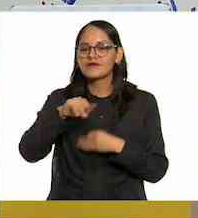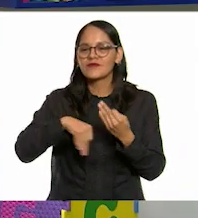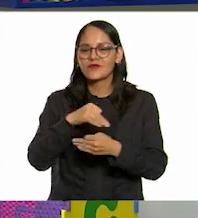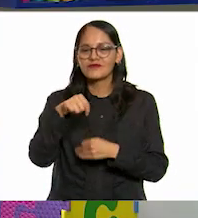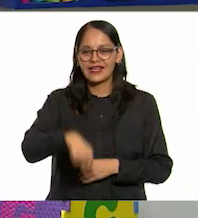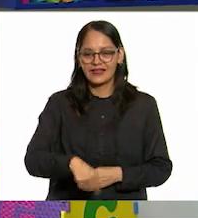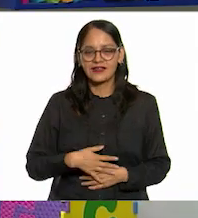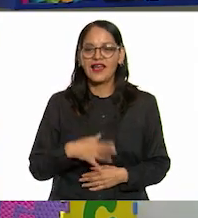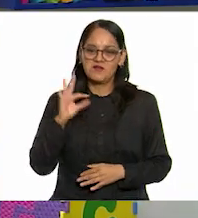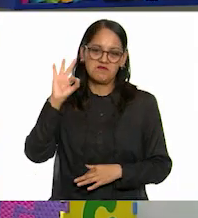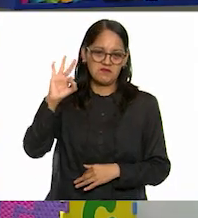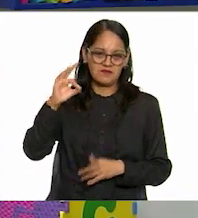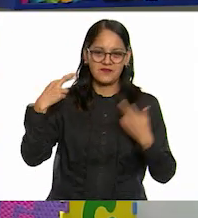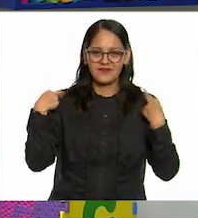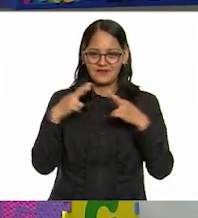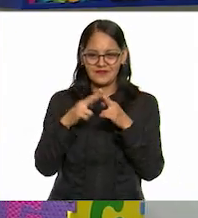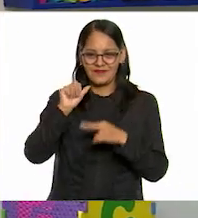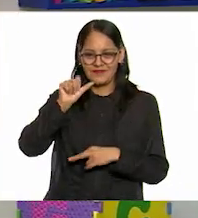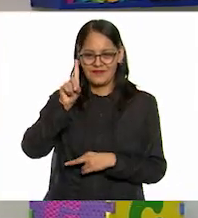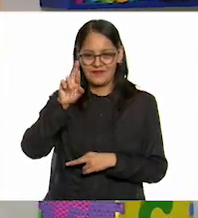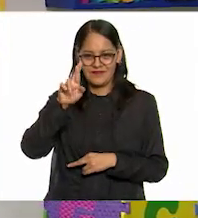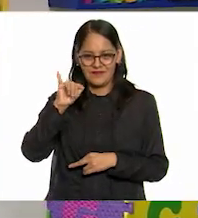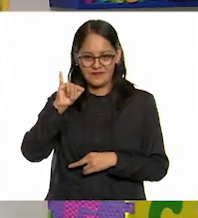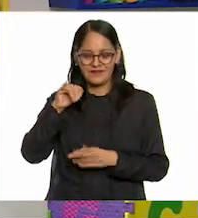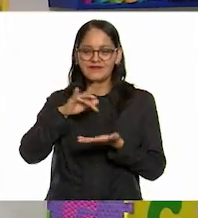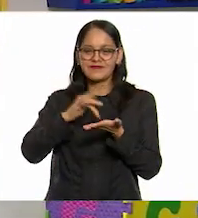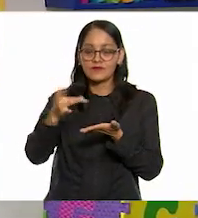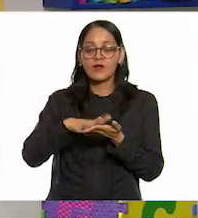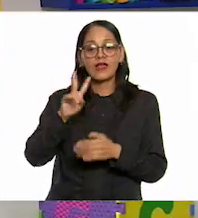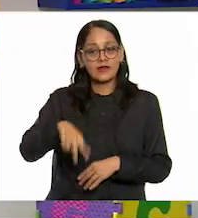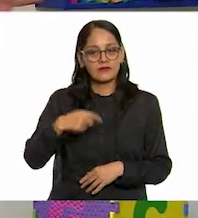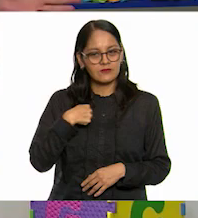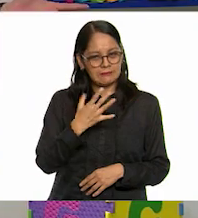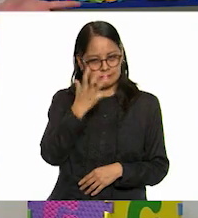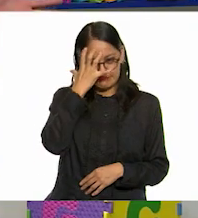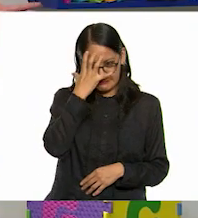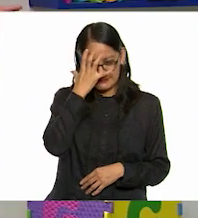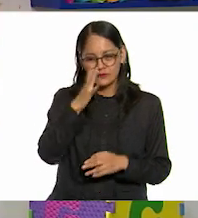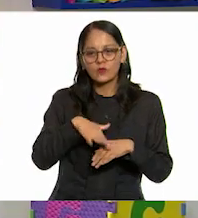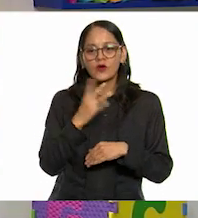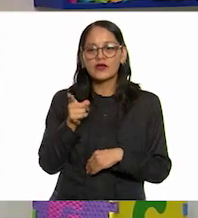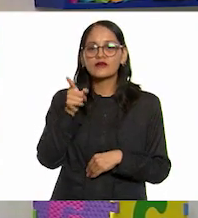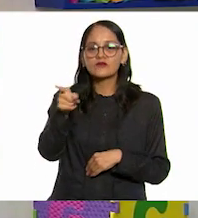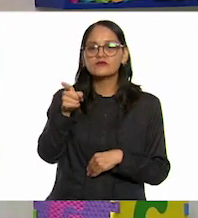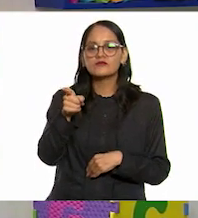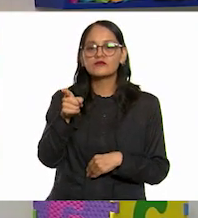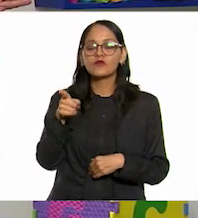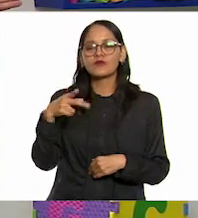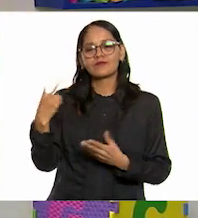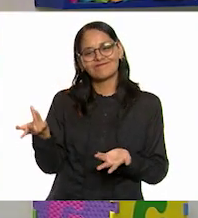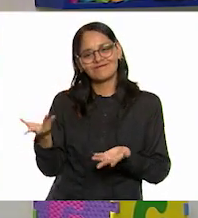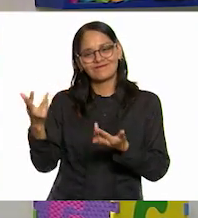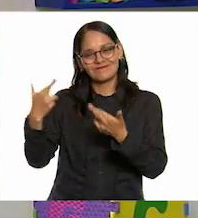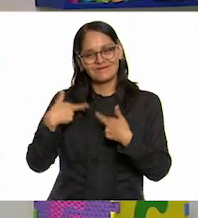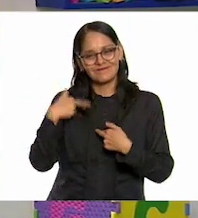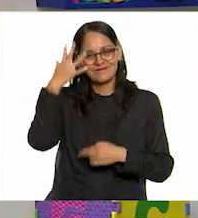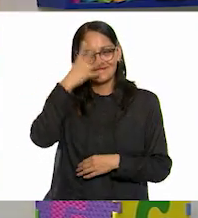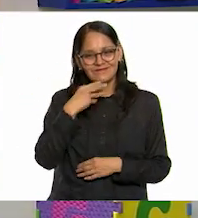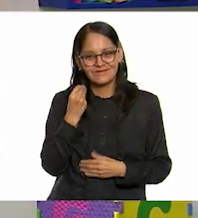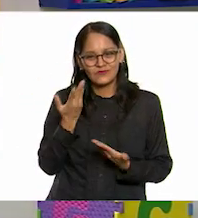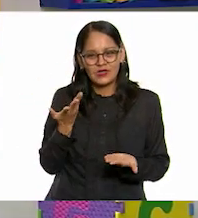excelente! Gracias, maestra Adri. La verdad, me siento muy apenado por haber rechazado su bonito regalo